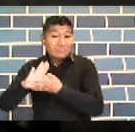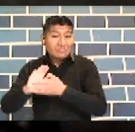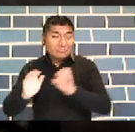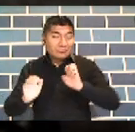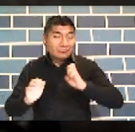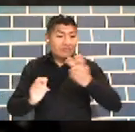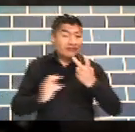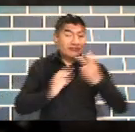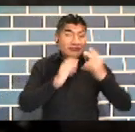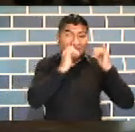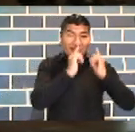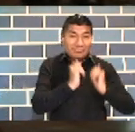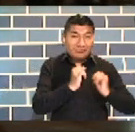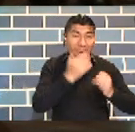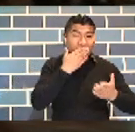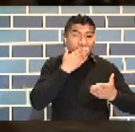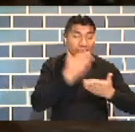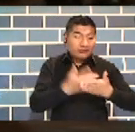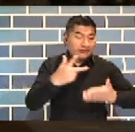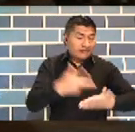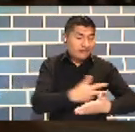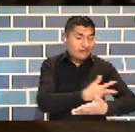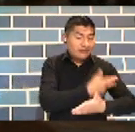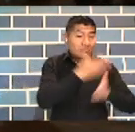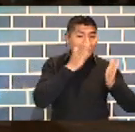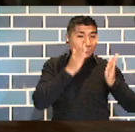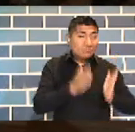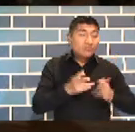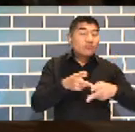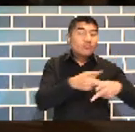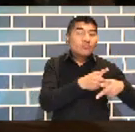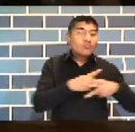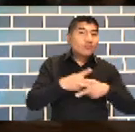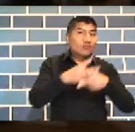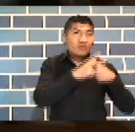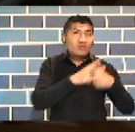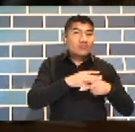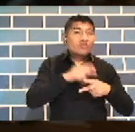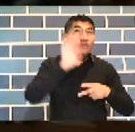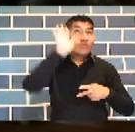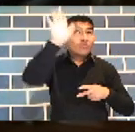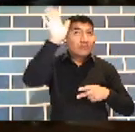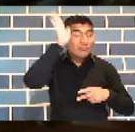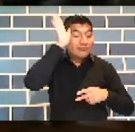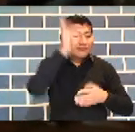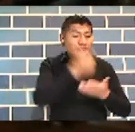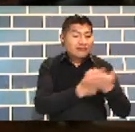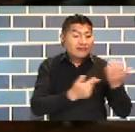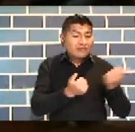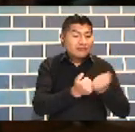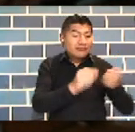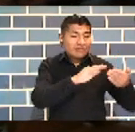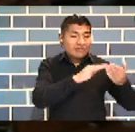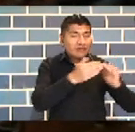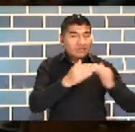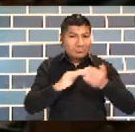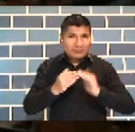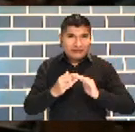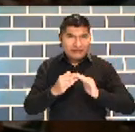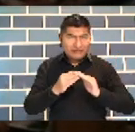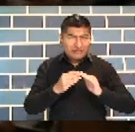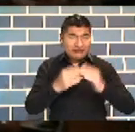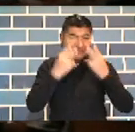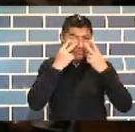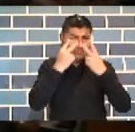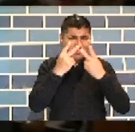segunda, del buen pastor que cuida el rebaño que el Padre le ha confiado. Sigamos un poco el Evangelio